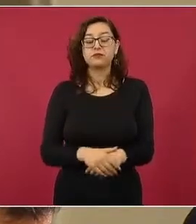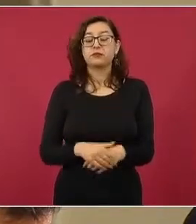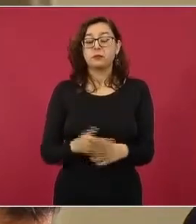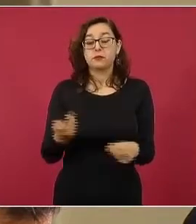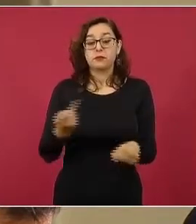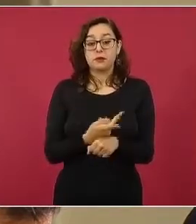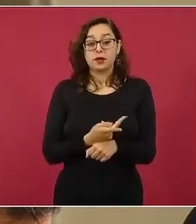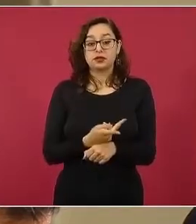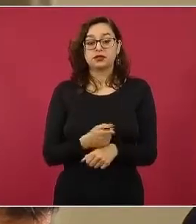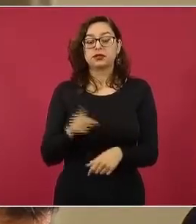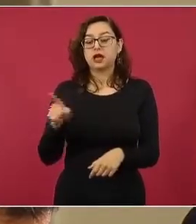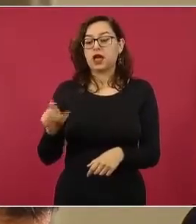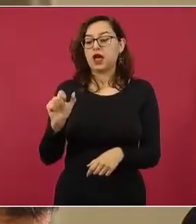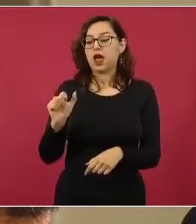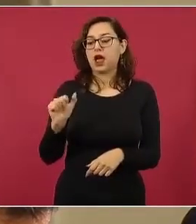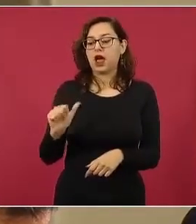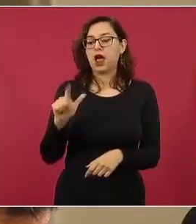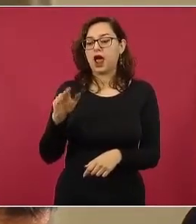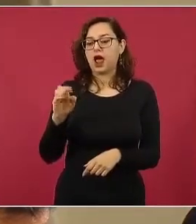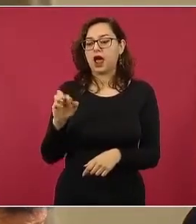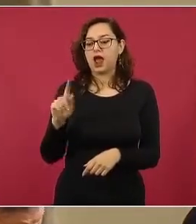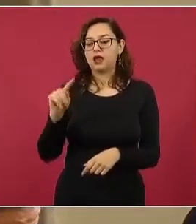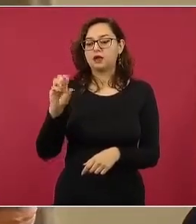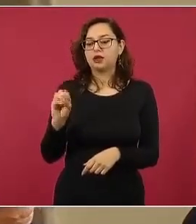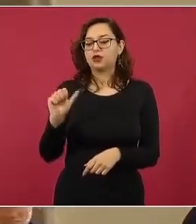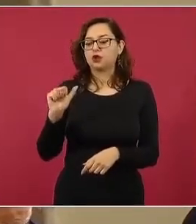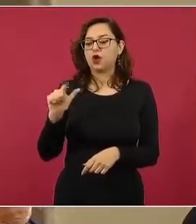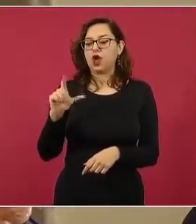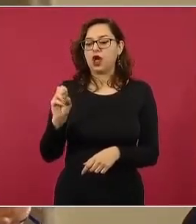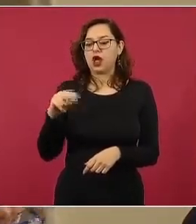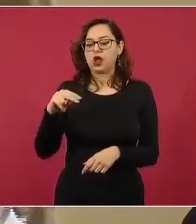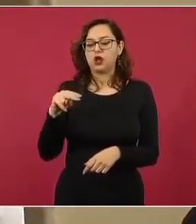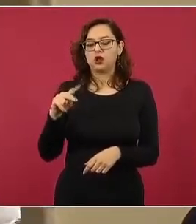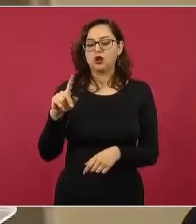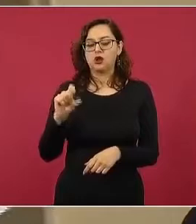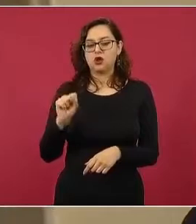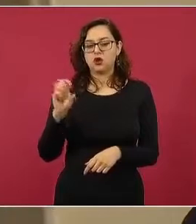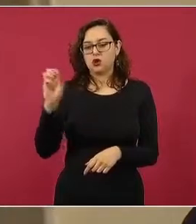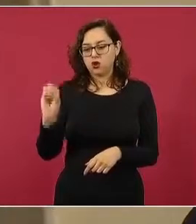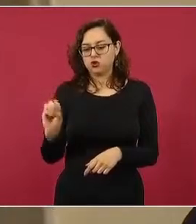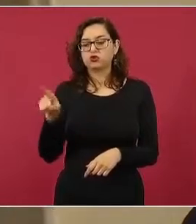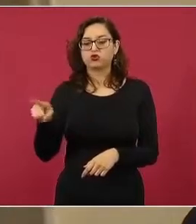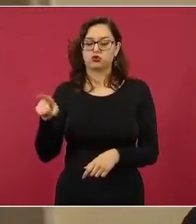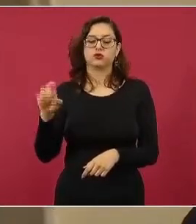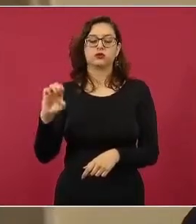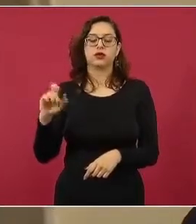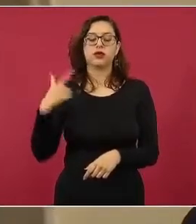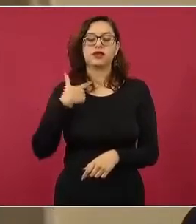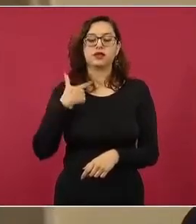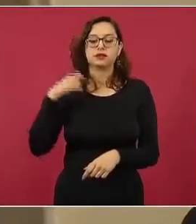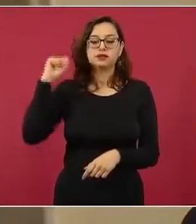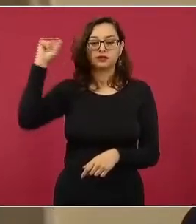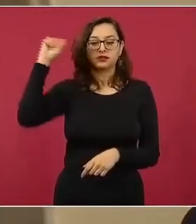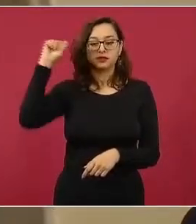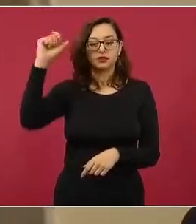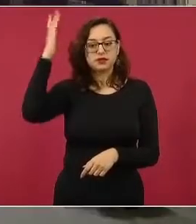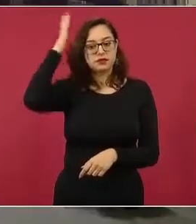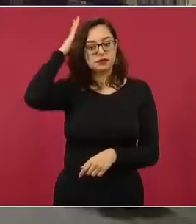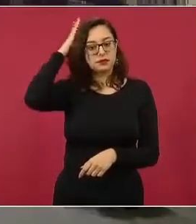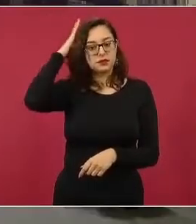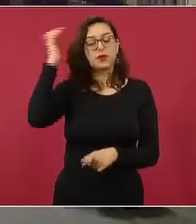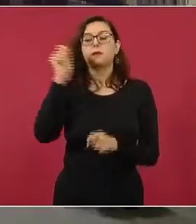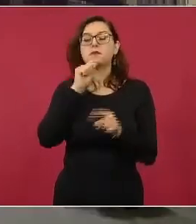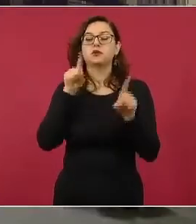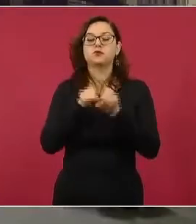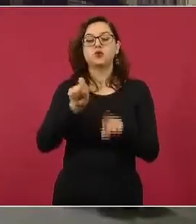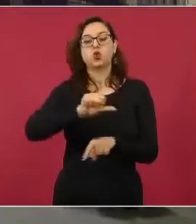Secretaría del Trabajo y también en redes sociales que hay un bloqueo por parte de simpatizantes de uno de los candidatos a